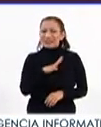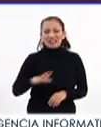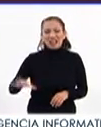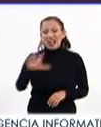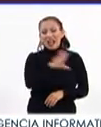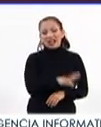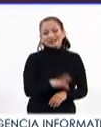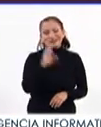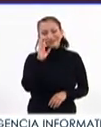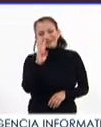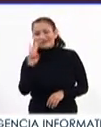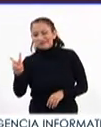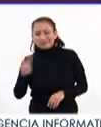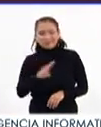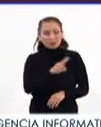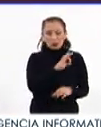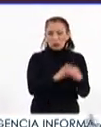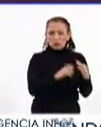generalizada. La situación,